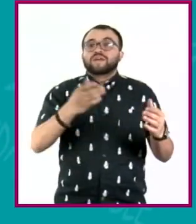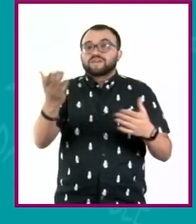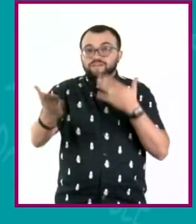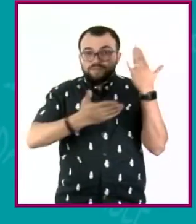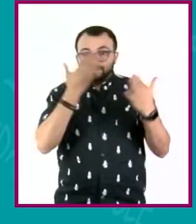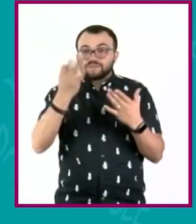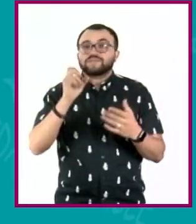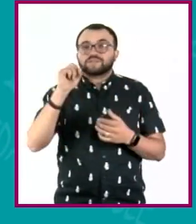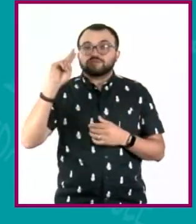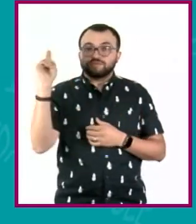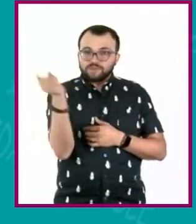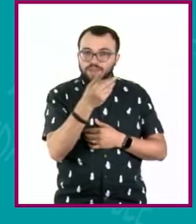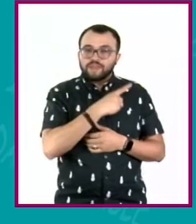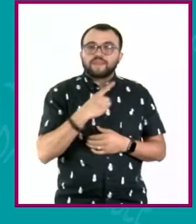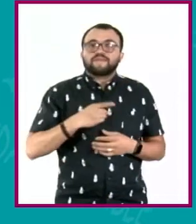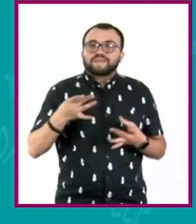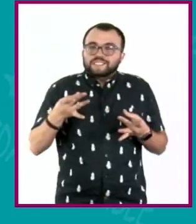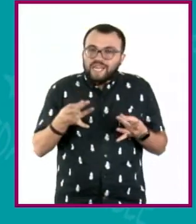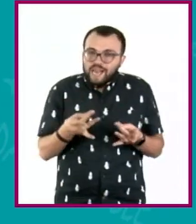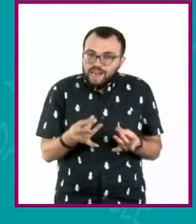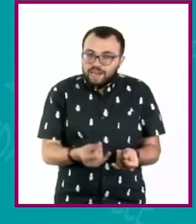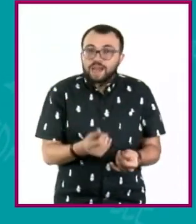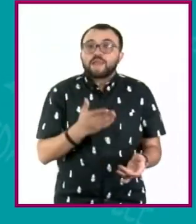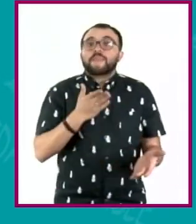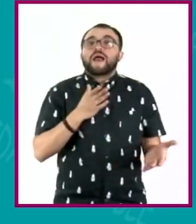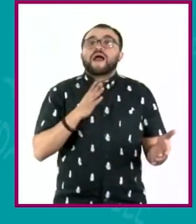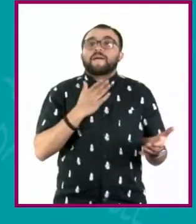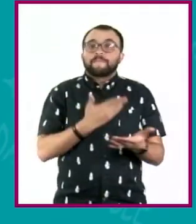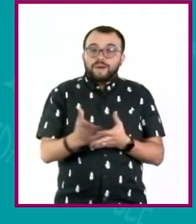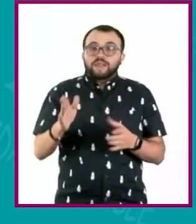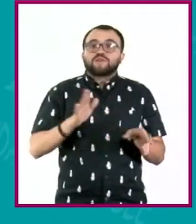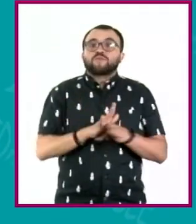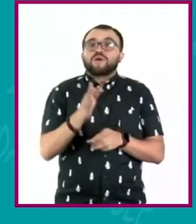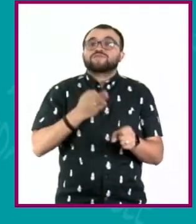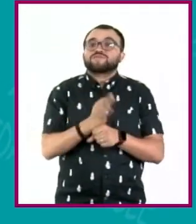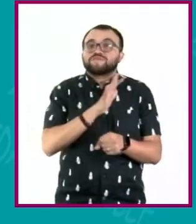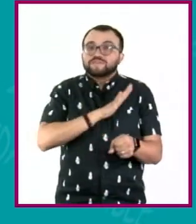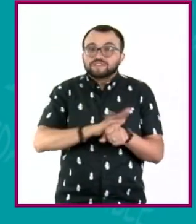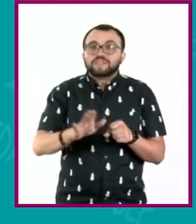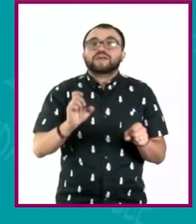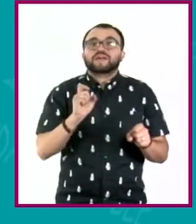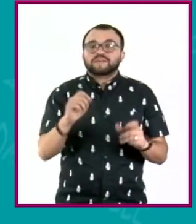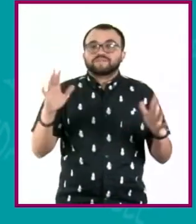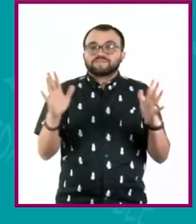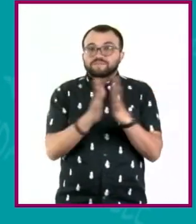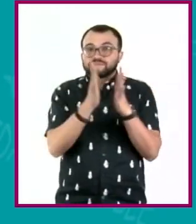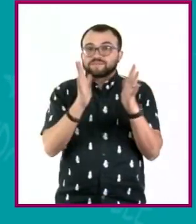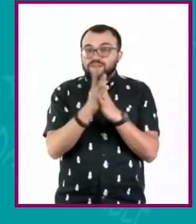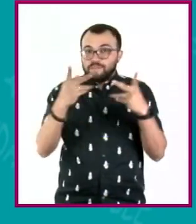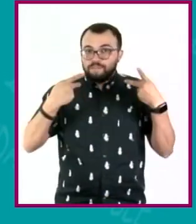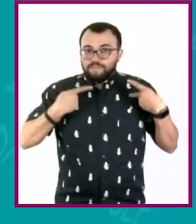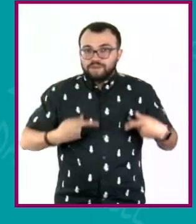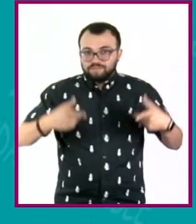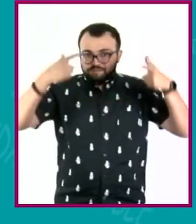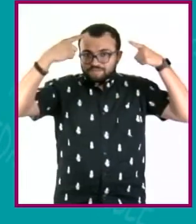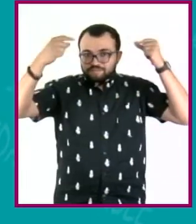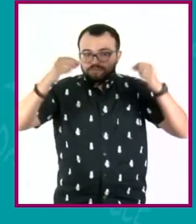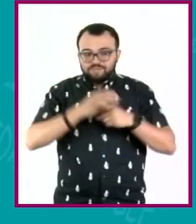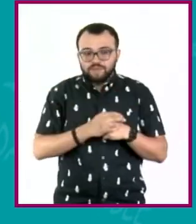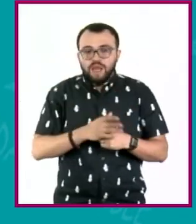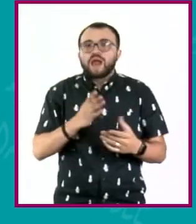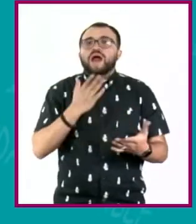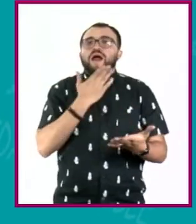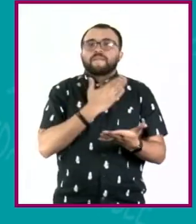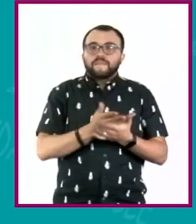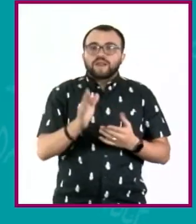gran calidad y además exista suficiente demanda de competencias de licenciados. Además, se trata de promover políticas